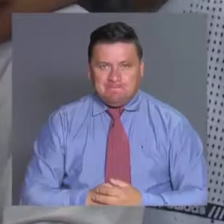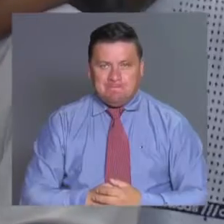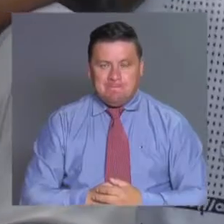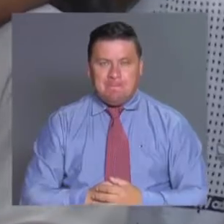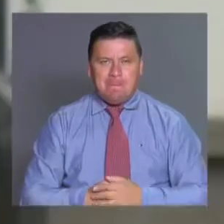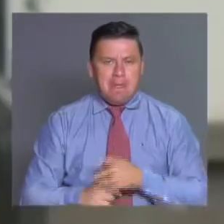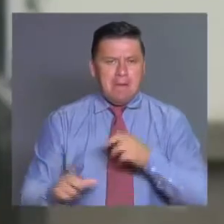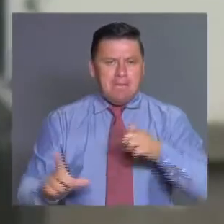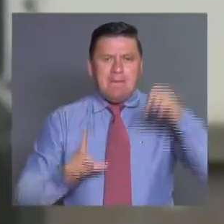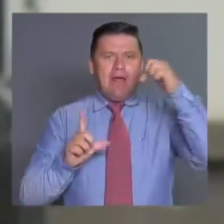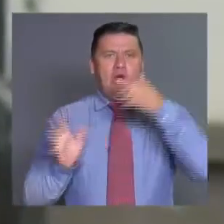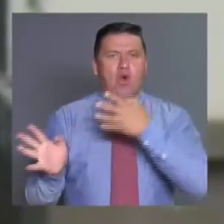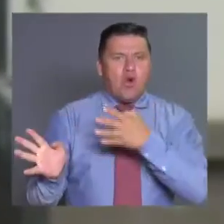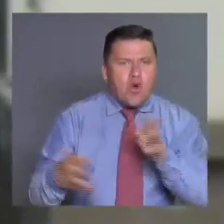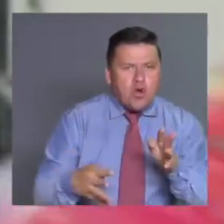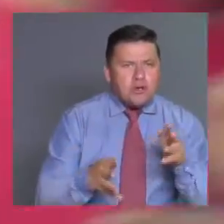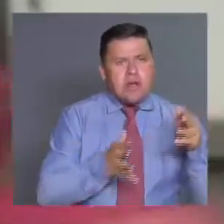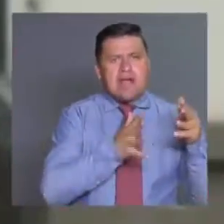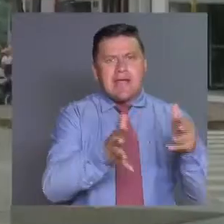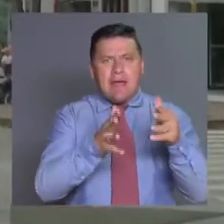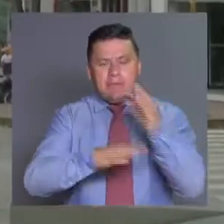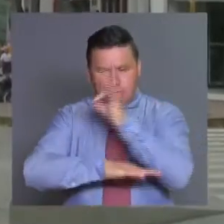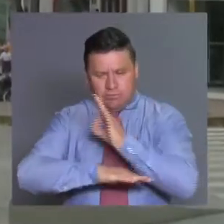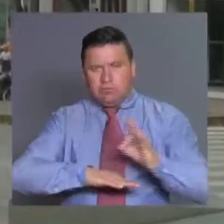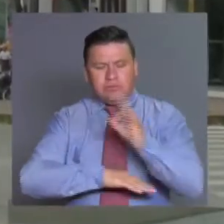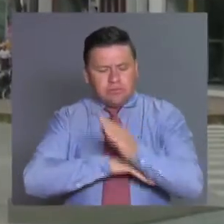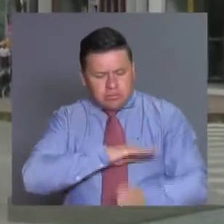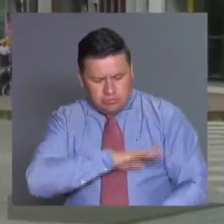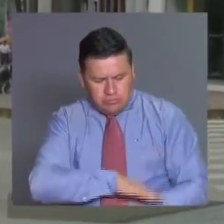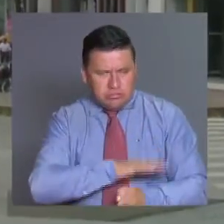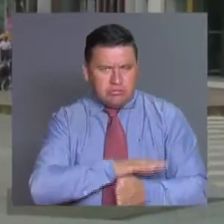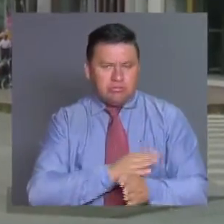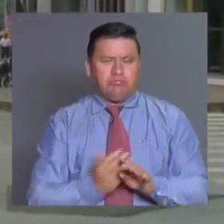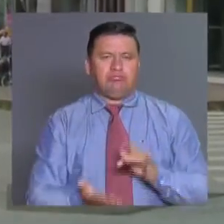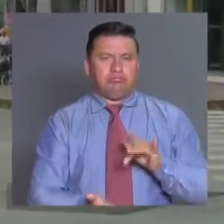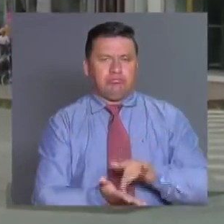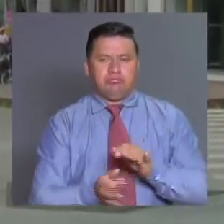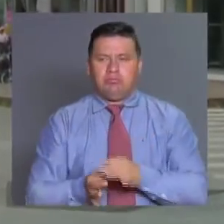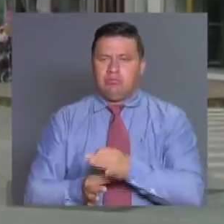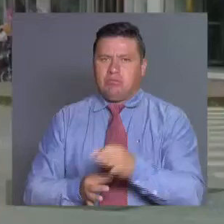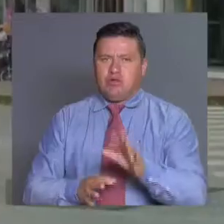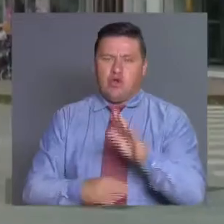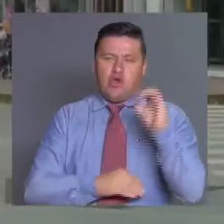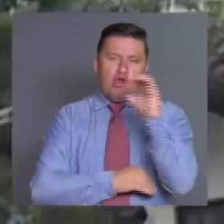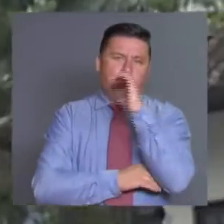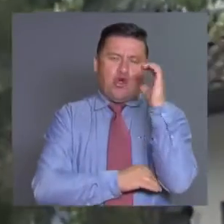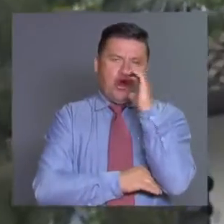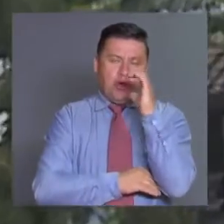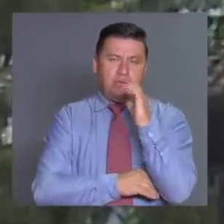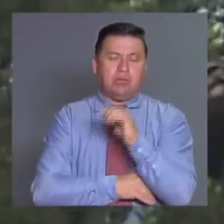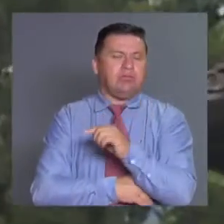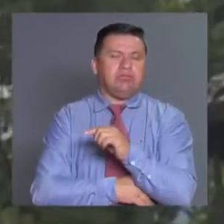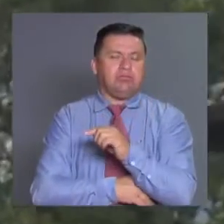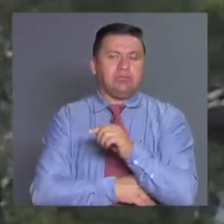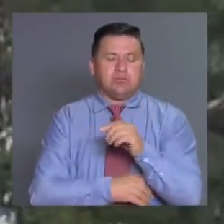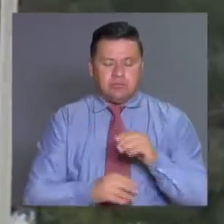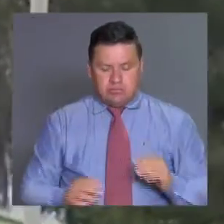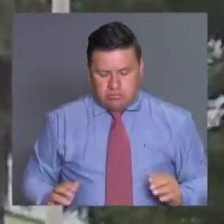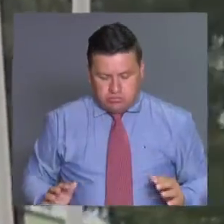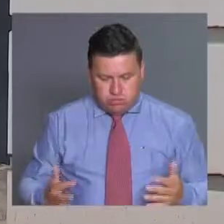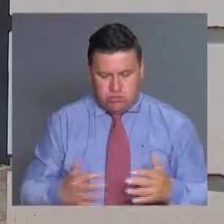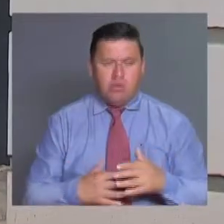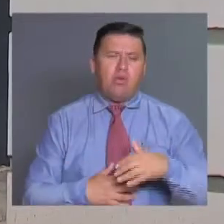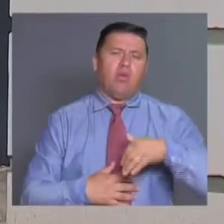pregrado cursos y capacitaciones de las aapp continúan haciendo presencia a los municipios de colombia como es el caso de mocoa